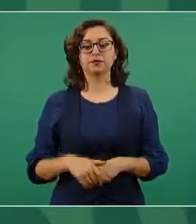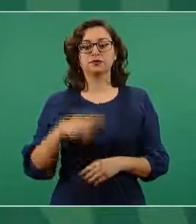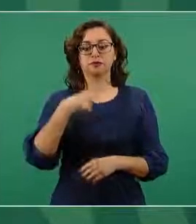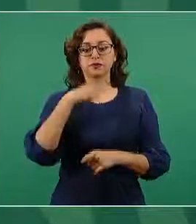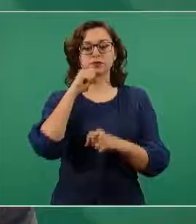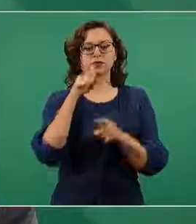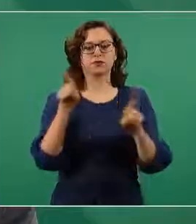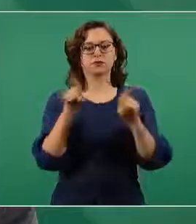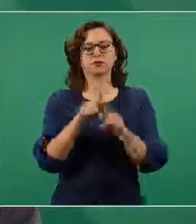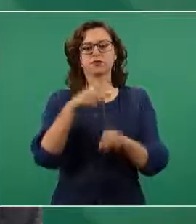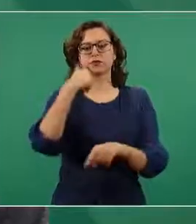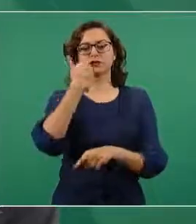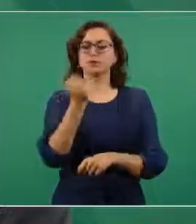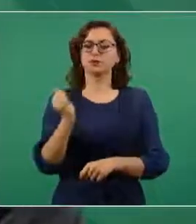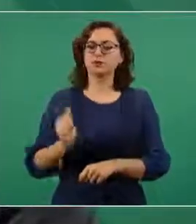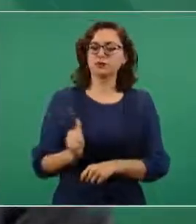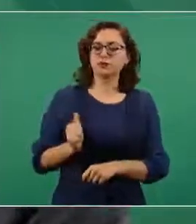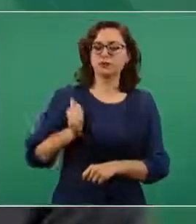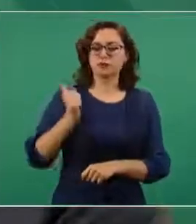subrayar de que